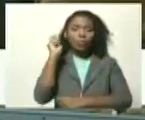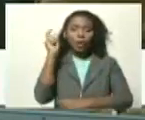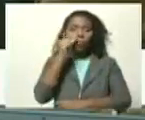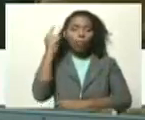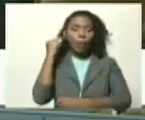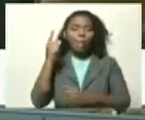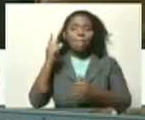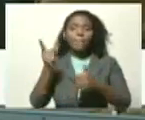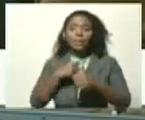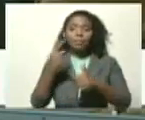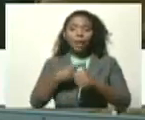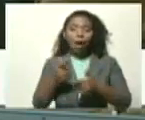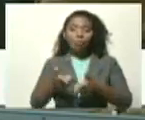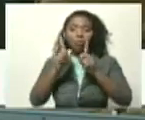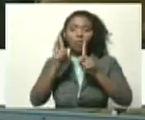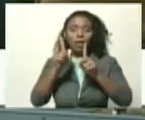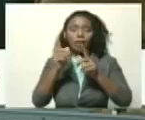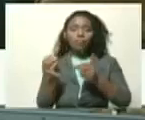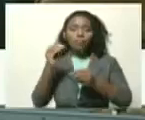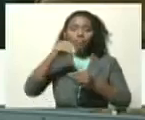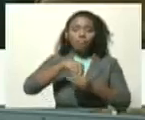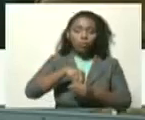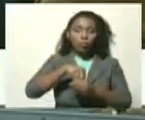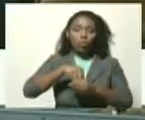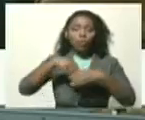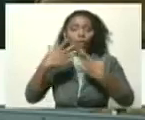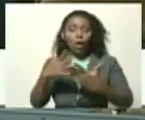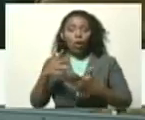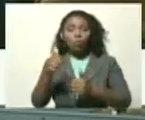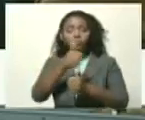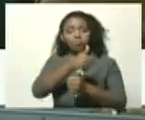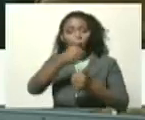principales, autorizar la incorporación de